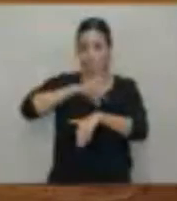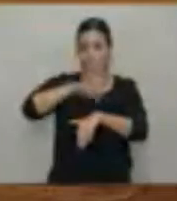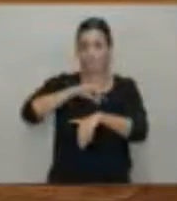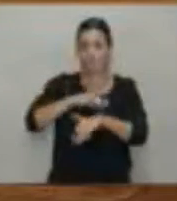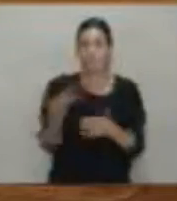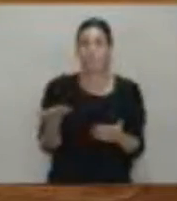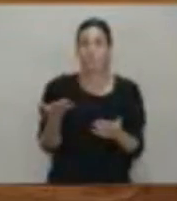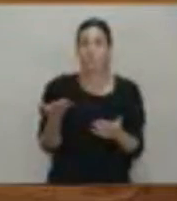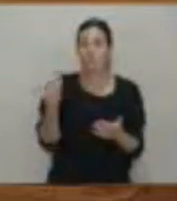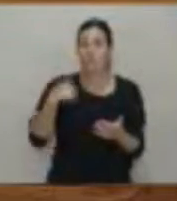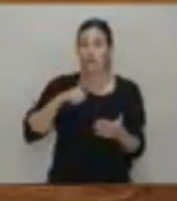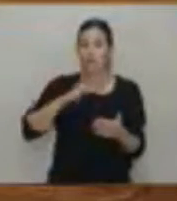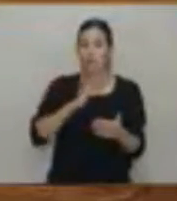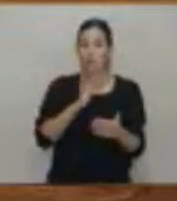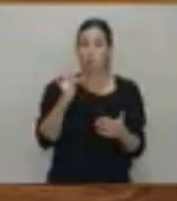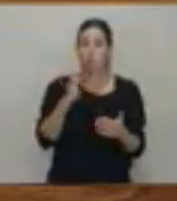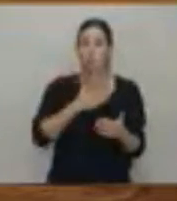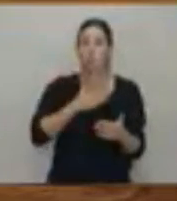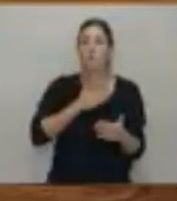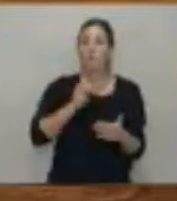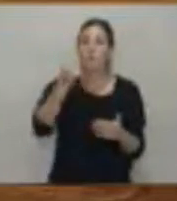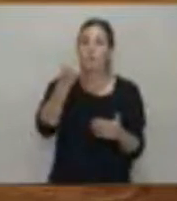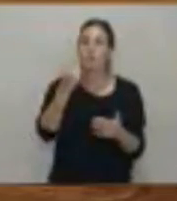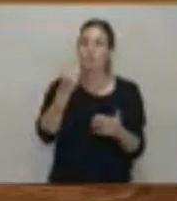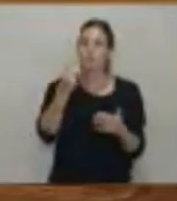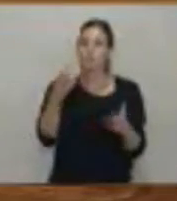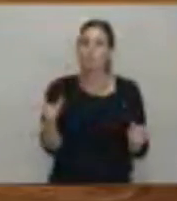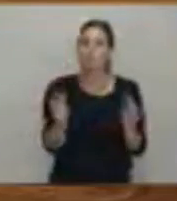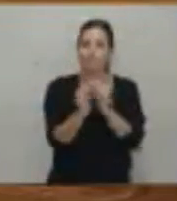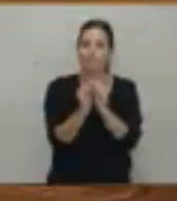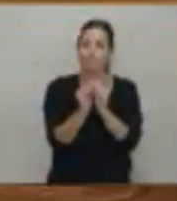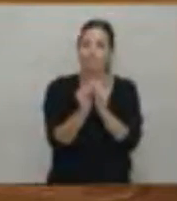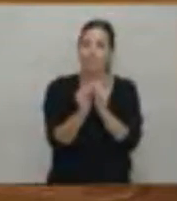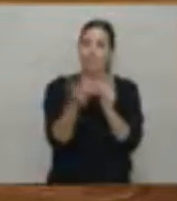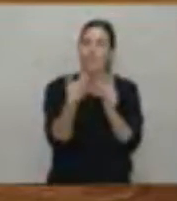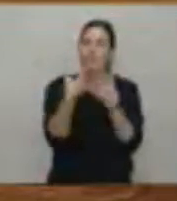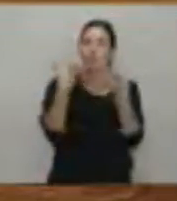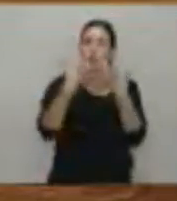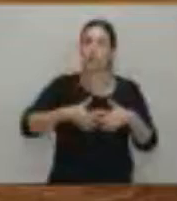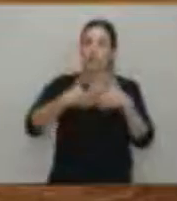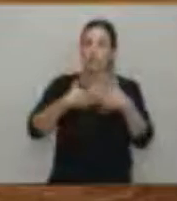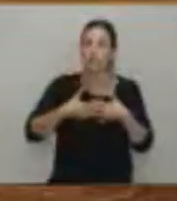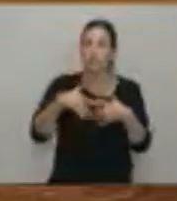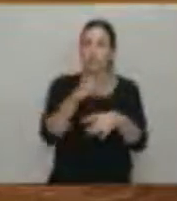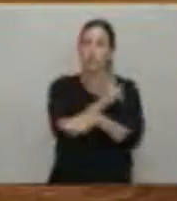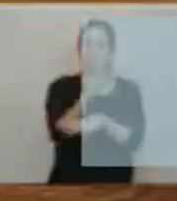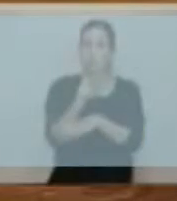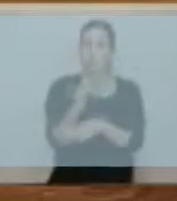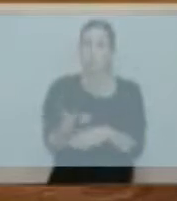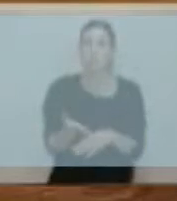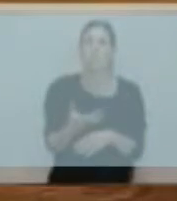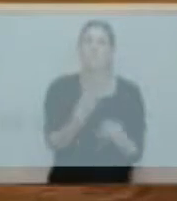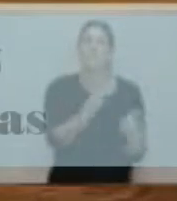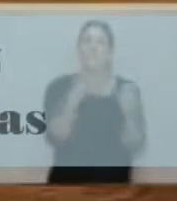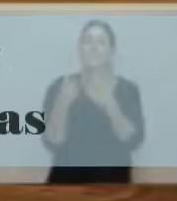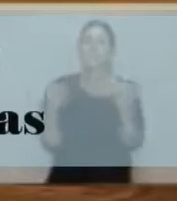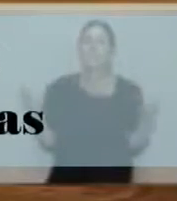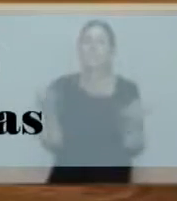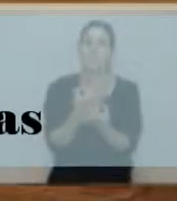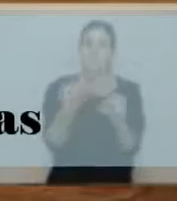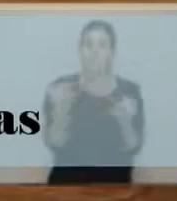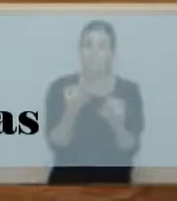finalizo en este primer turno haciendo una referencia al funcionamiento de las instituciones. Necesitamos